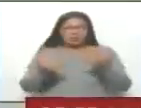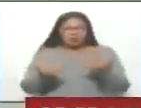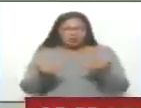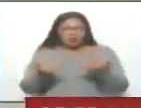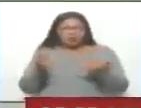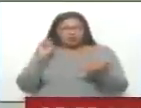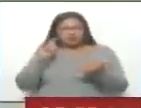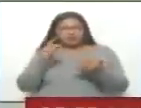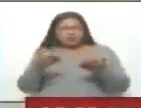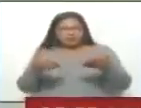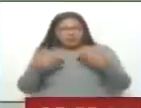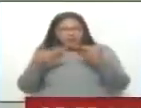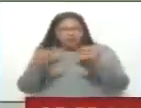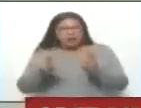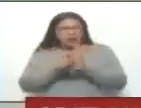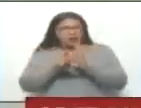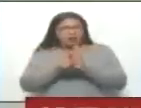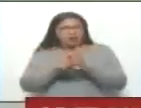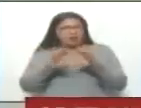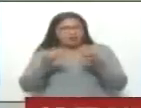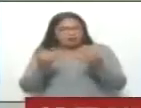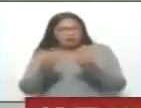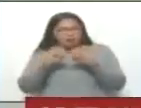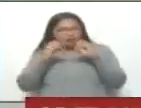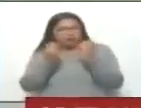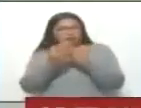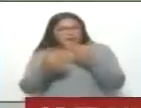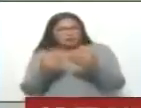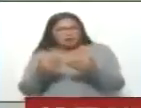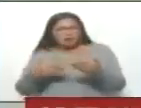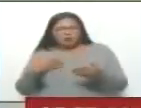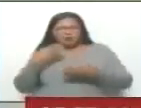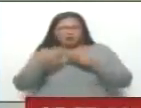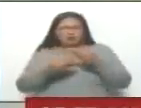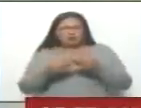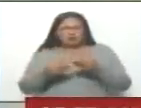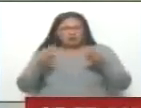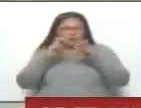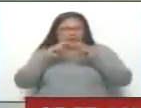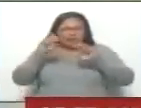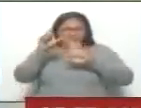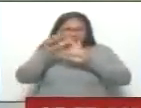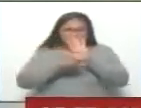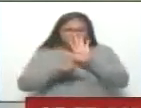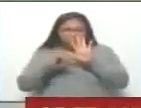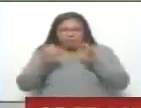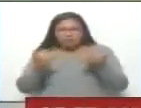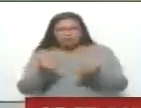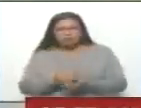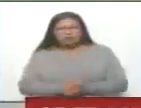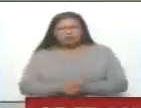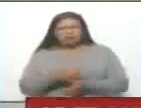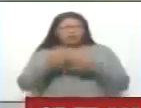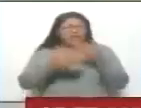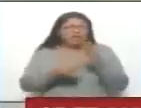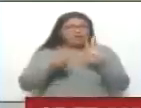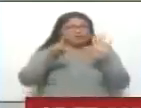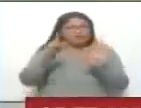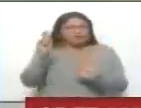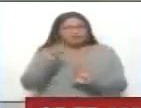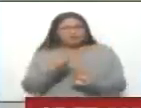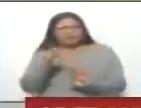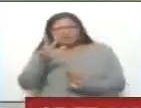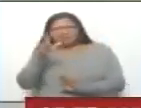Y además la ley orgánica del trabajo establece que puede ser revisión cada 6 meses, cada